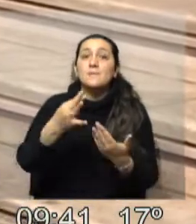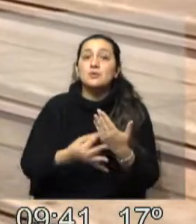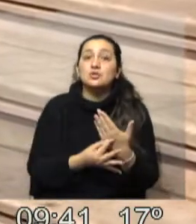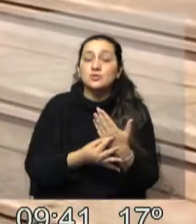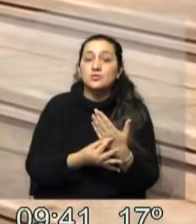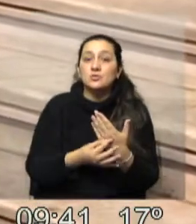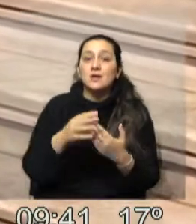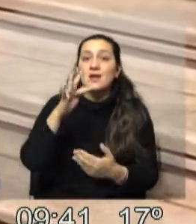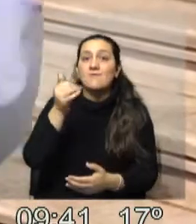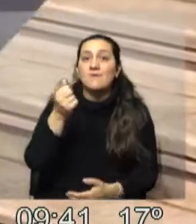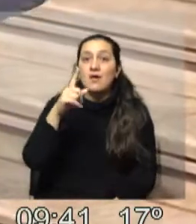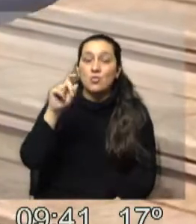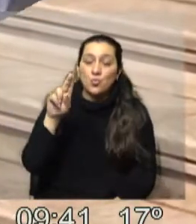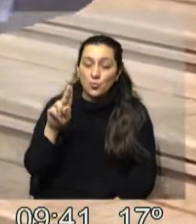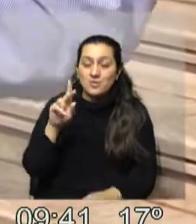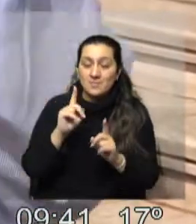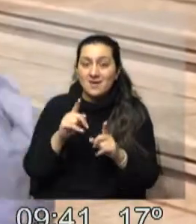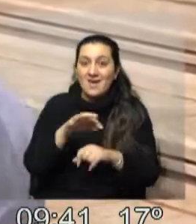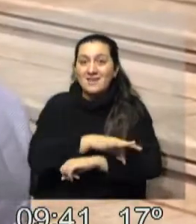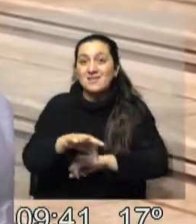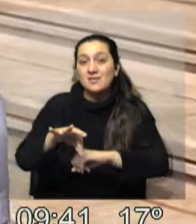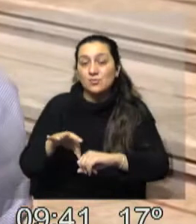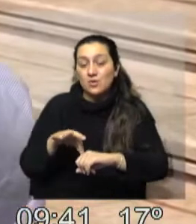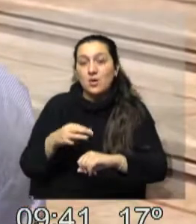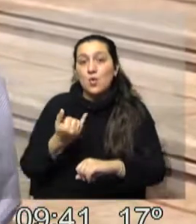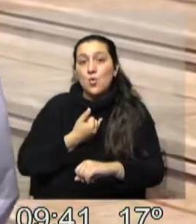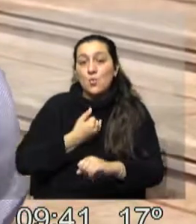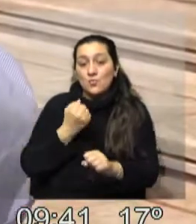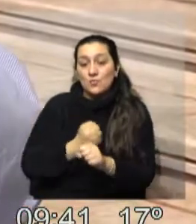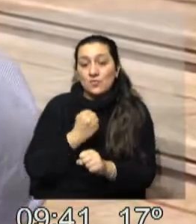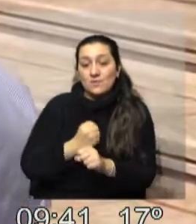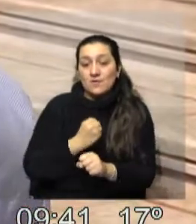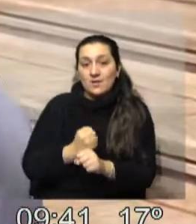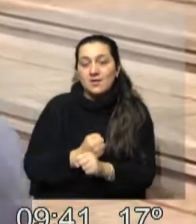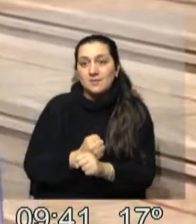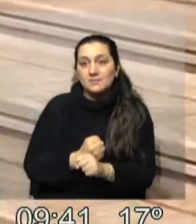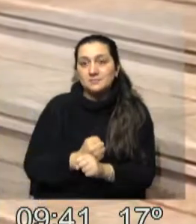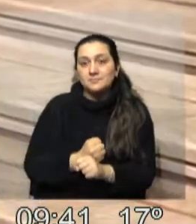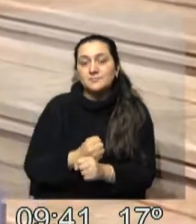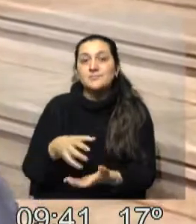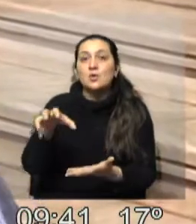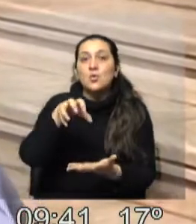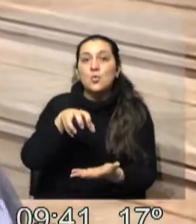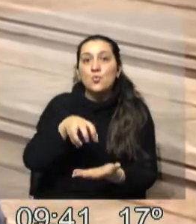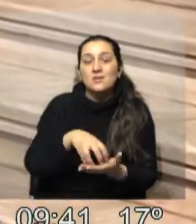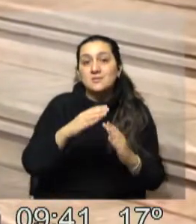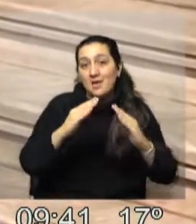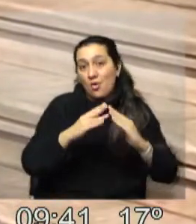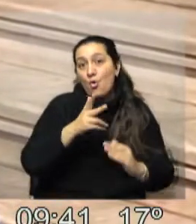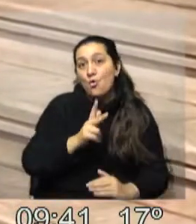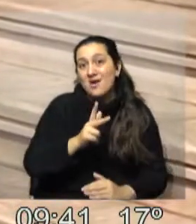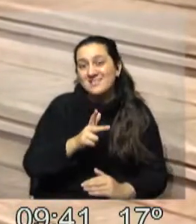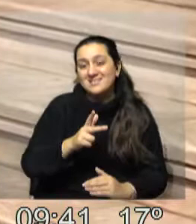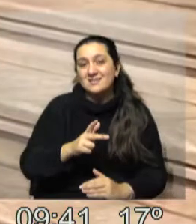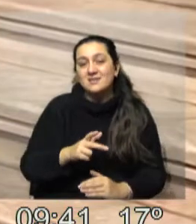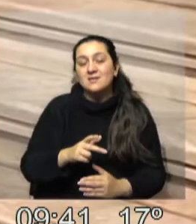a la FADU y al tema de arquitectura, ¿cómo se trabaja en los establecimientos de larga estadía a nivel arquitectónico